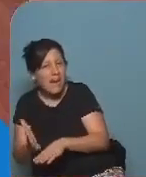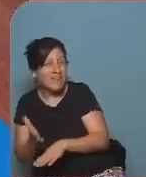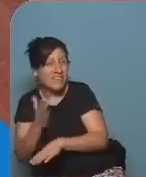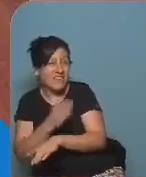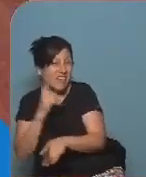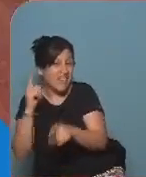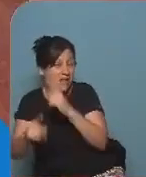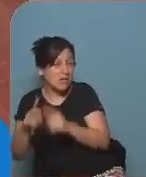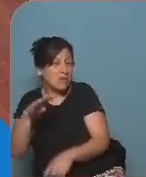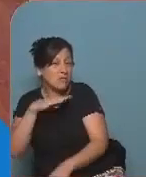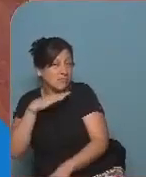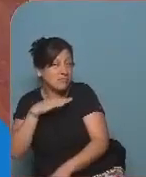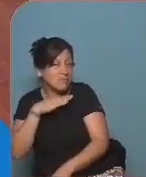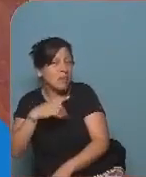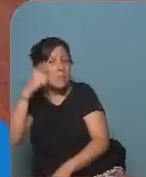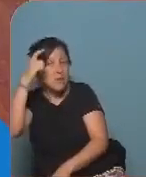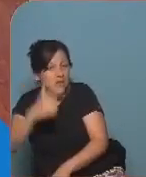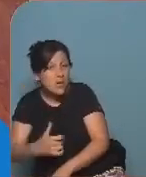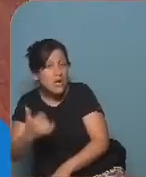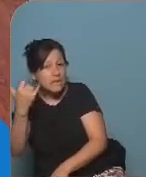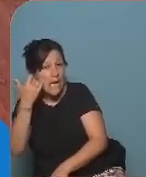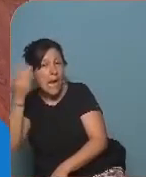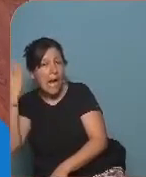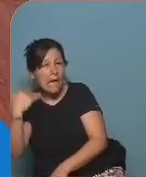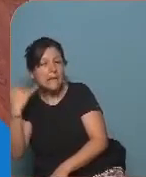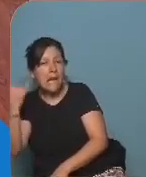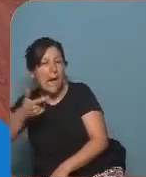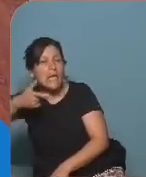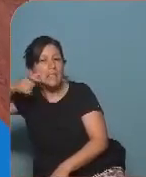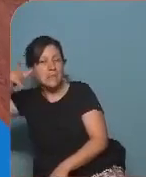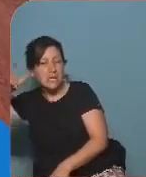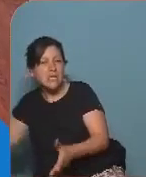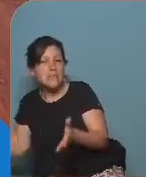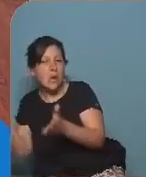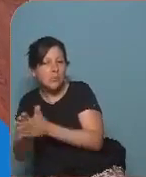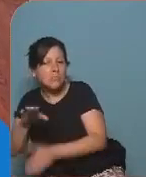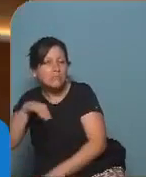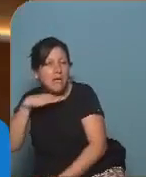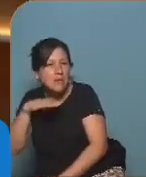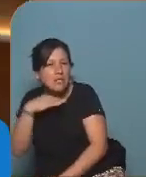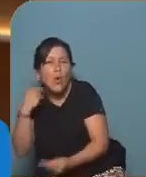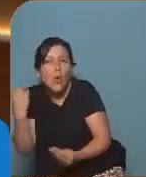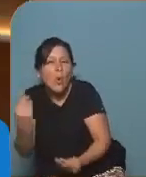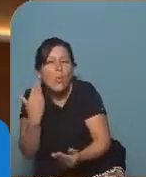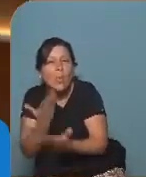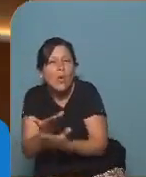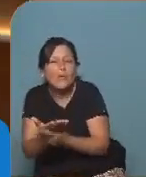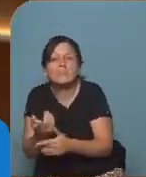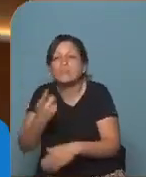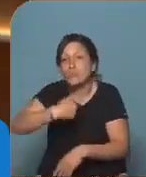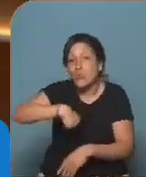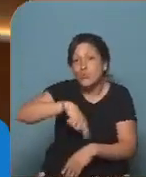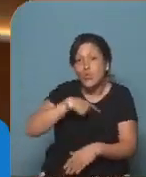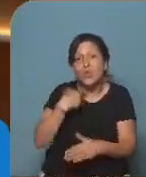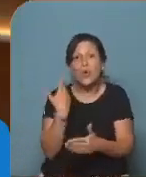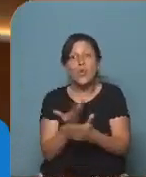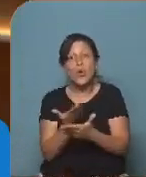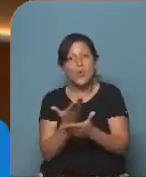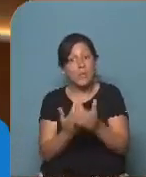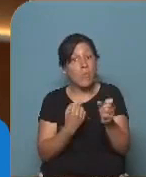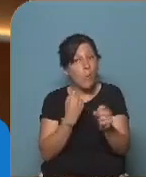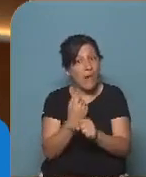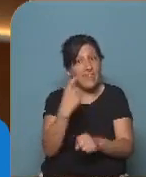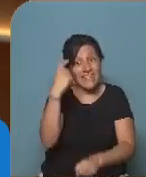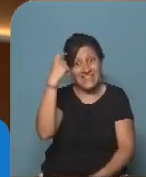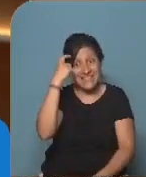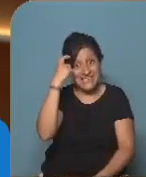sino para aquellas personas que cometen el delito, ¿qué harían ustedes? ¿Qué proponen? Nosotros proponemos lo siguiente, hasta los 10